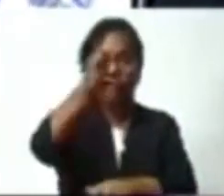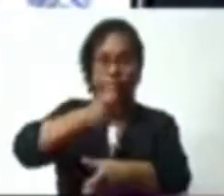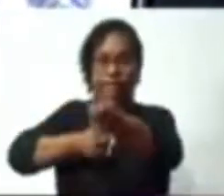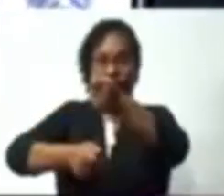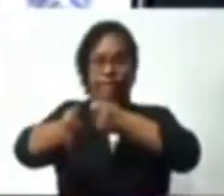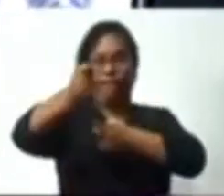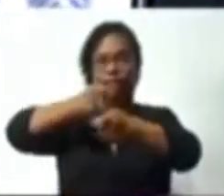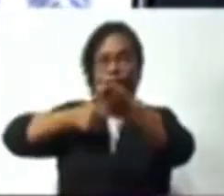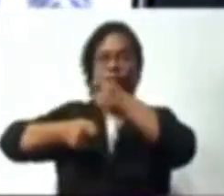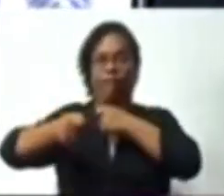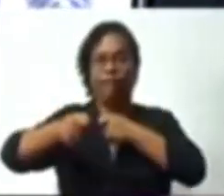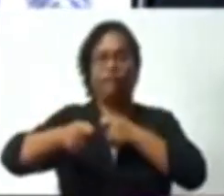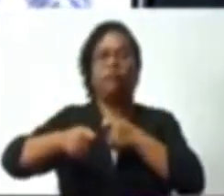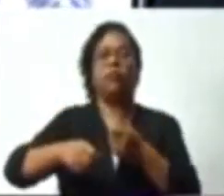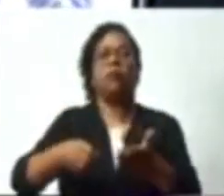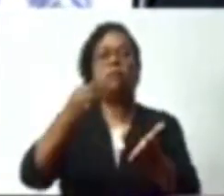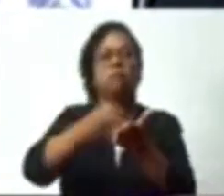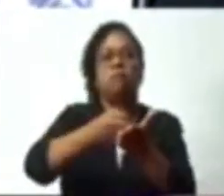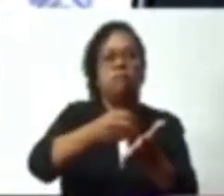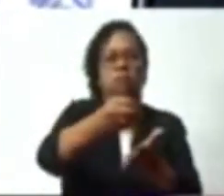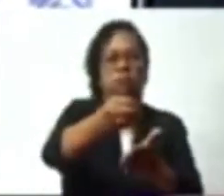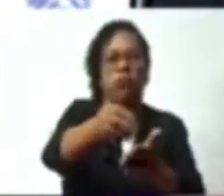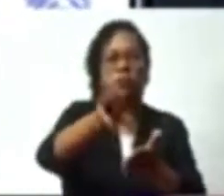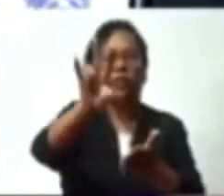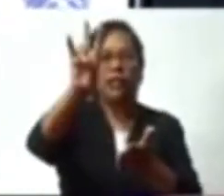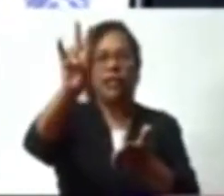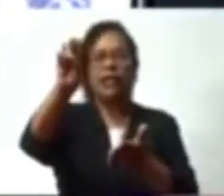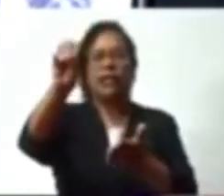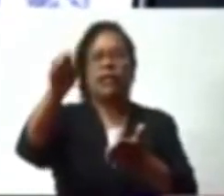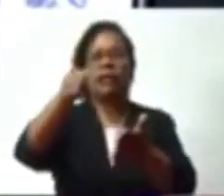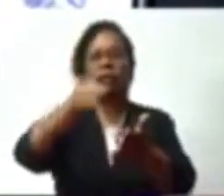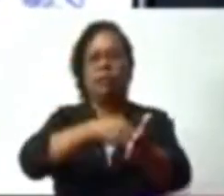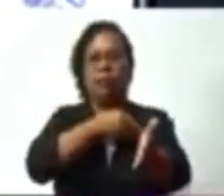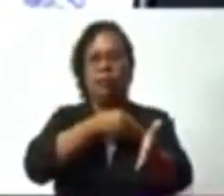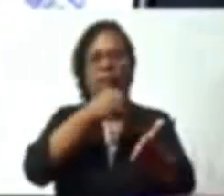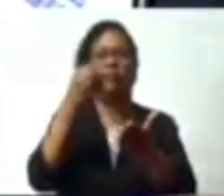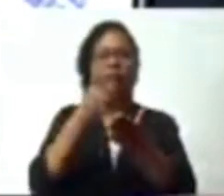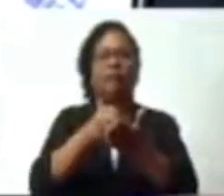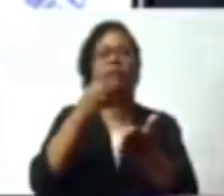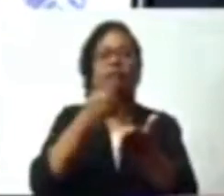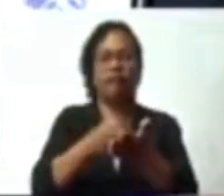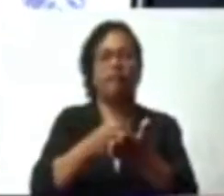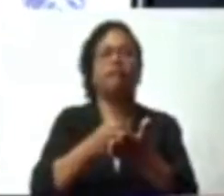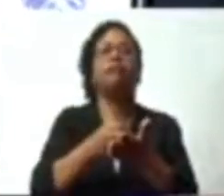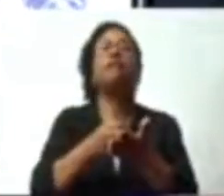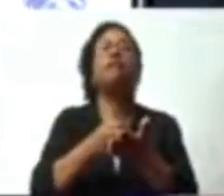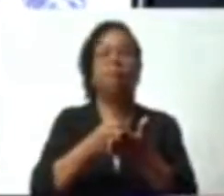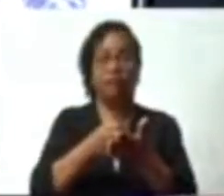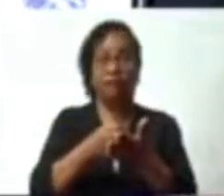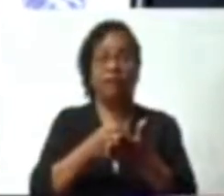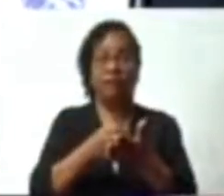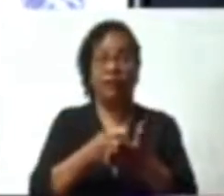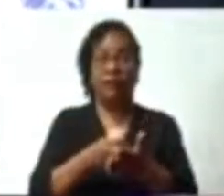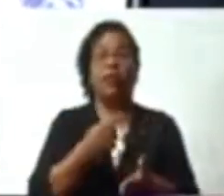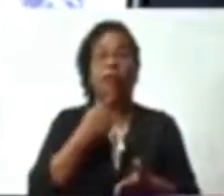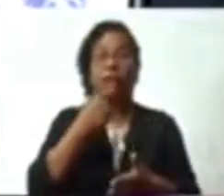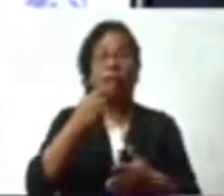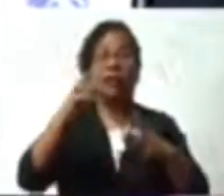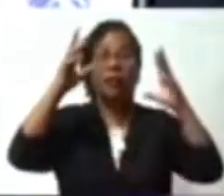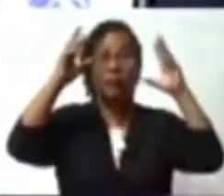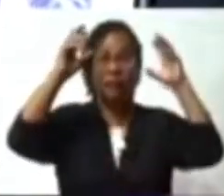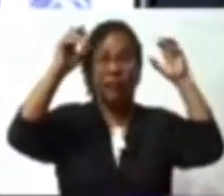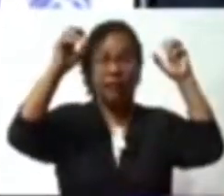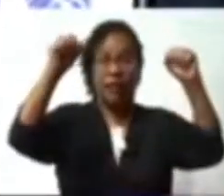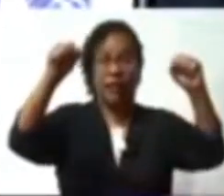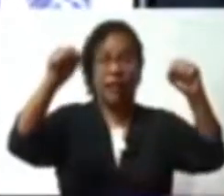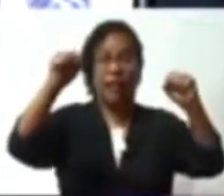70 millones de pesos. Y como dice nuestro presidente, en este gobierno